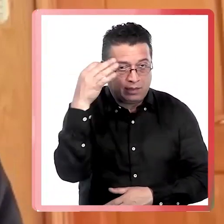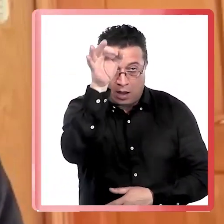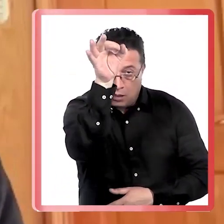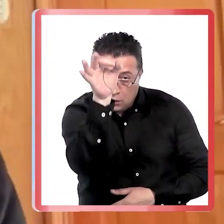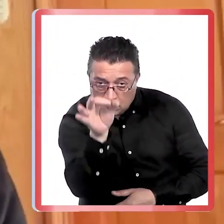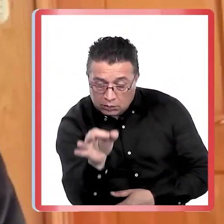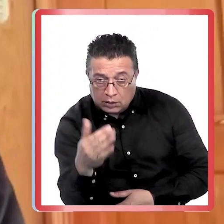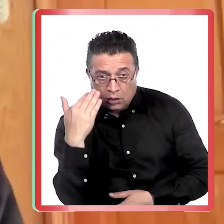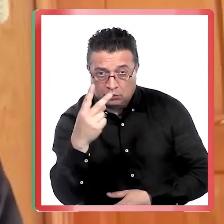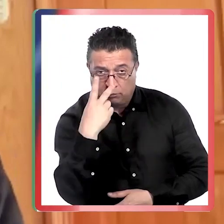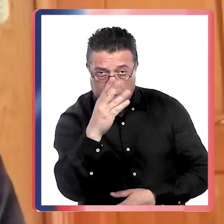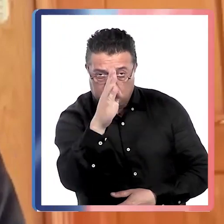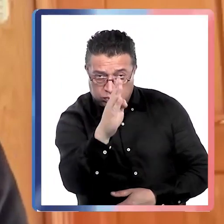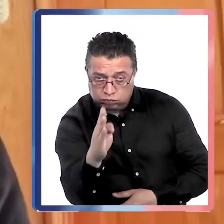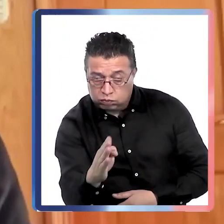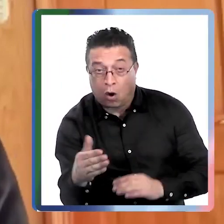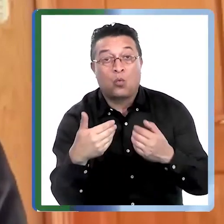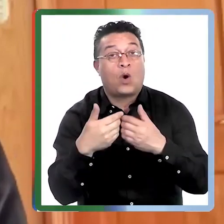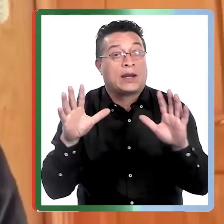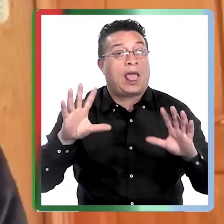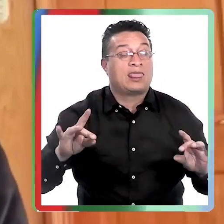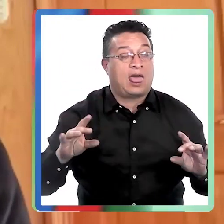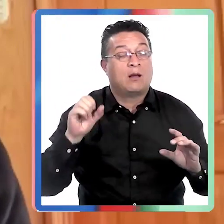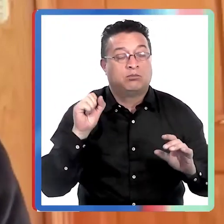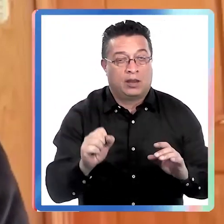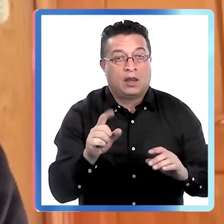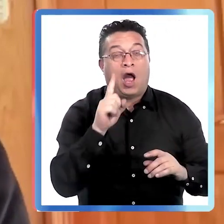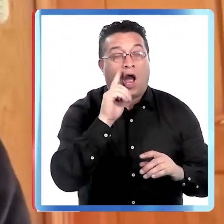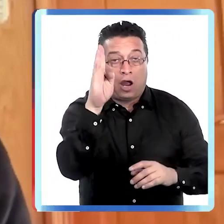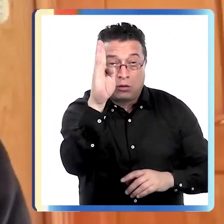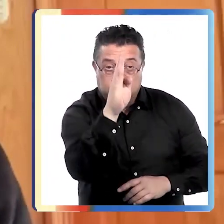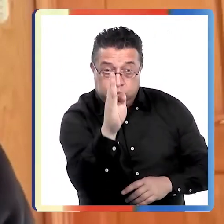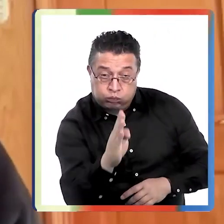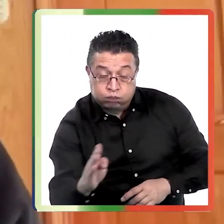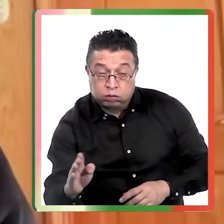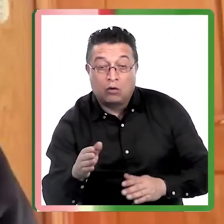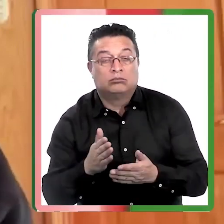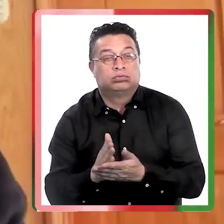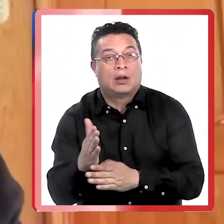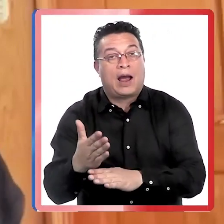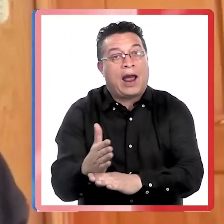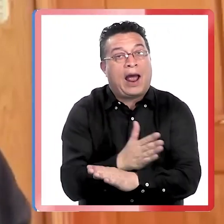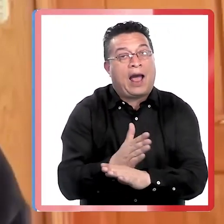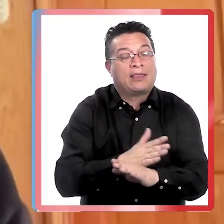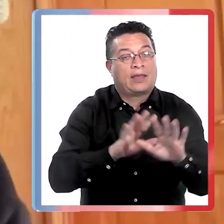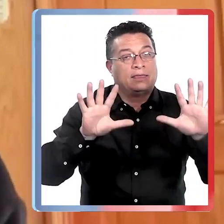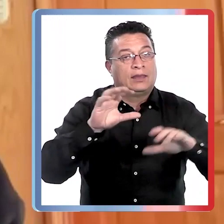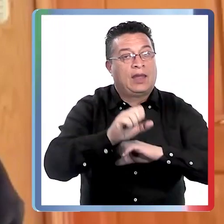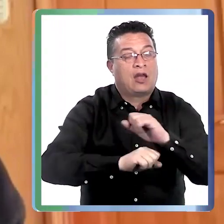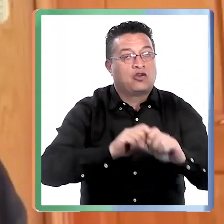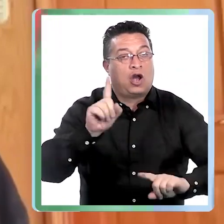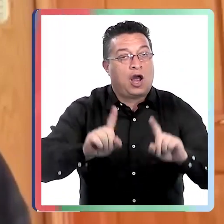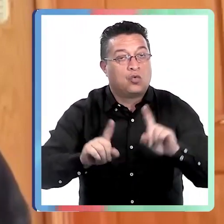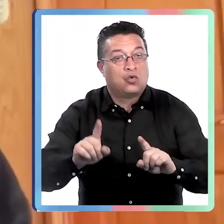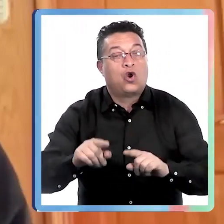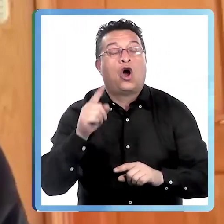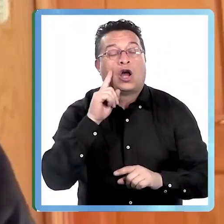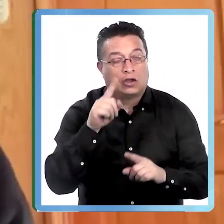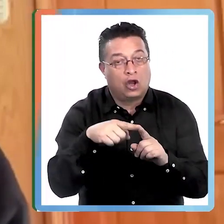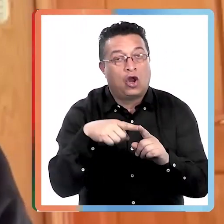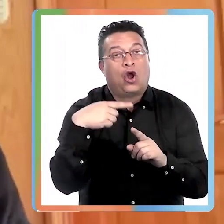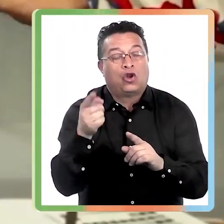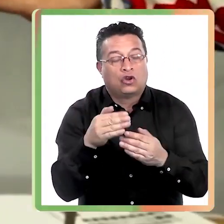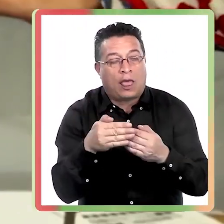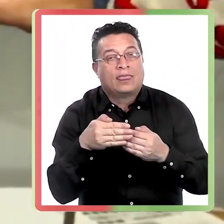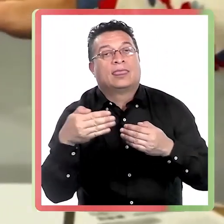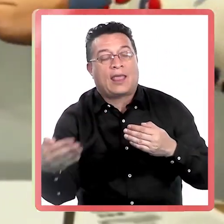los niños, porque puede debutar a cualquier edad. Existe la escoliosis que se llama de inicio temprano, que es antes de los 10 años, y